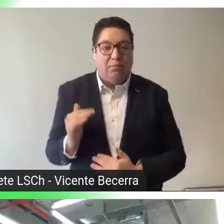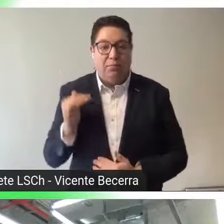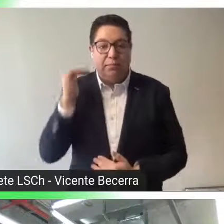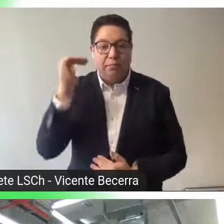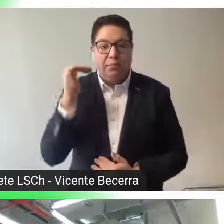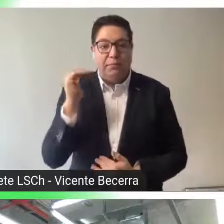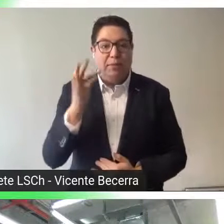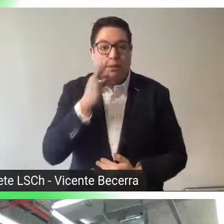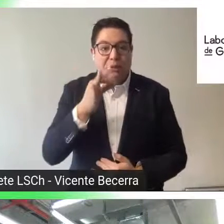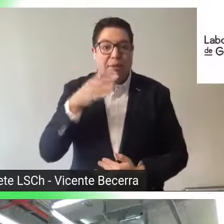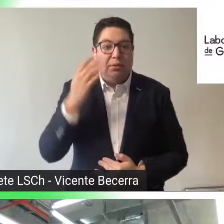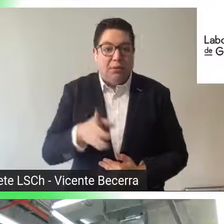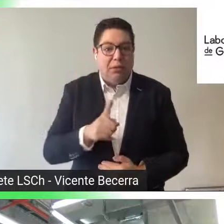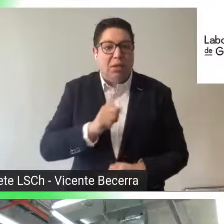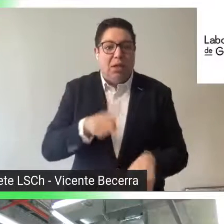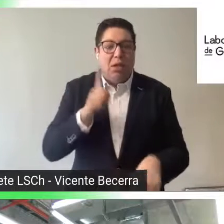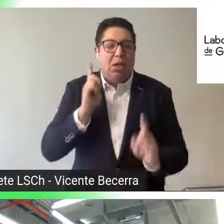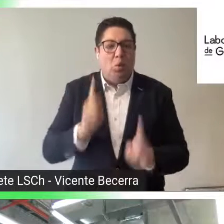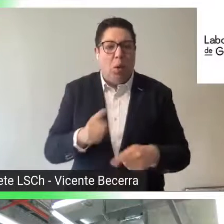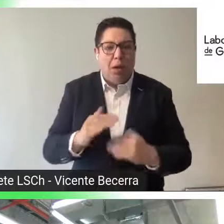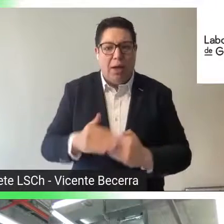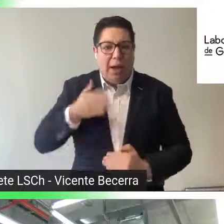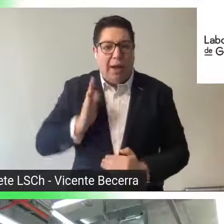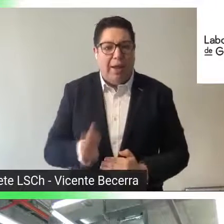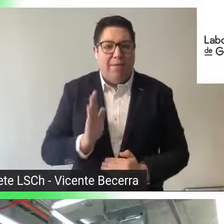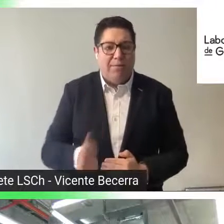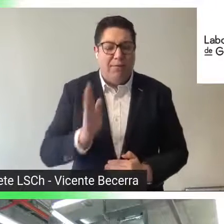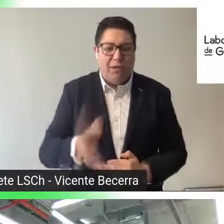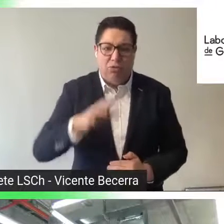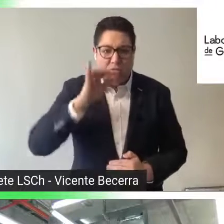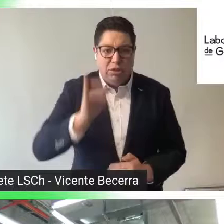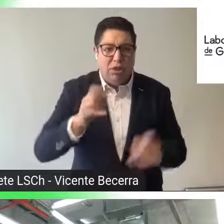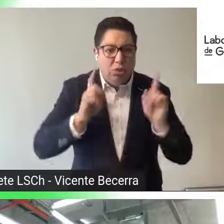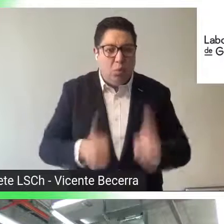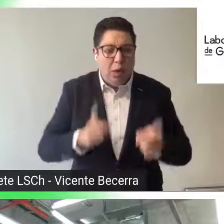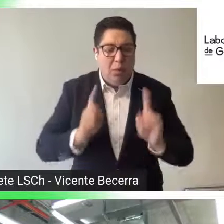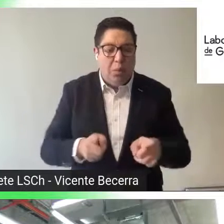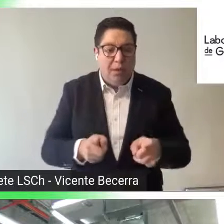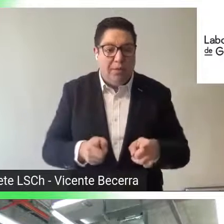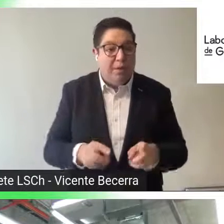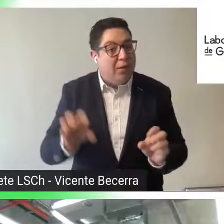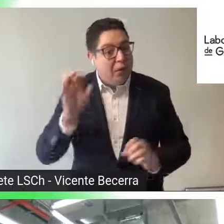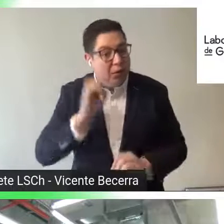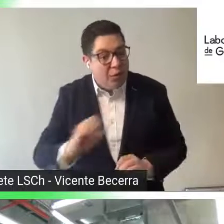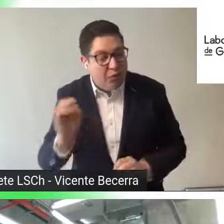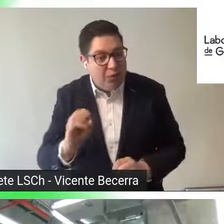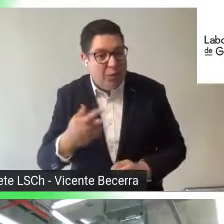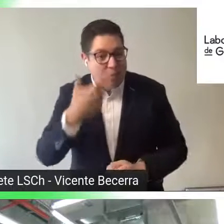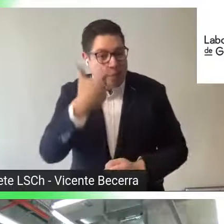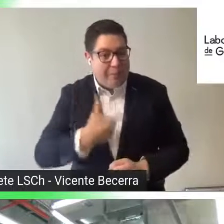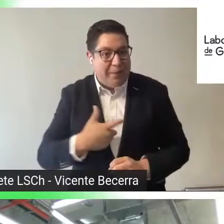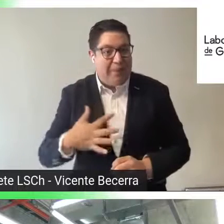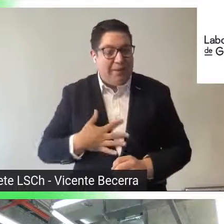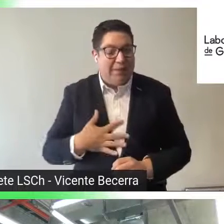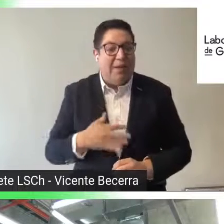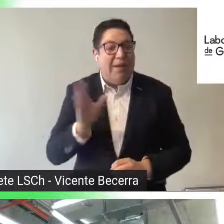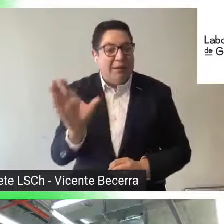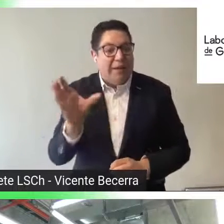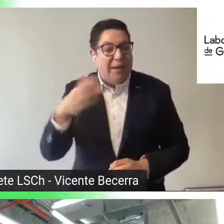decirle, el acto, señora, se levanta, sí o no. O adoptar una conducta de